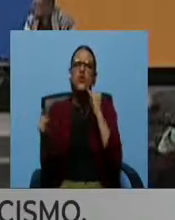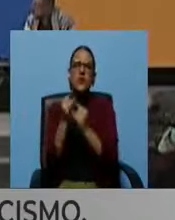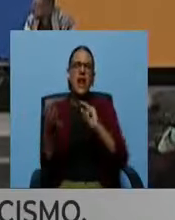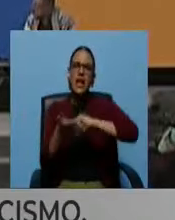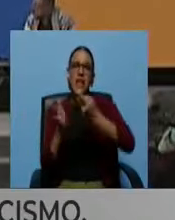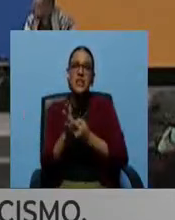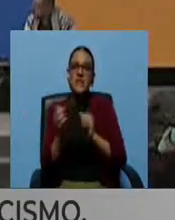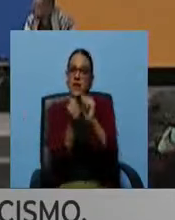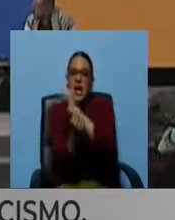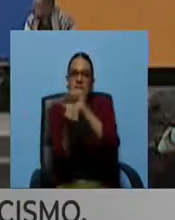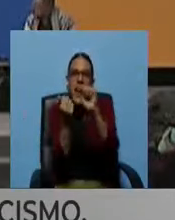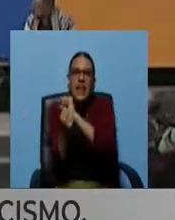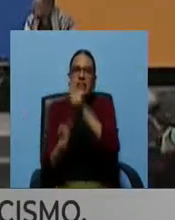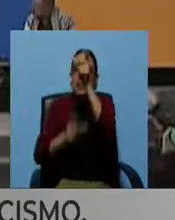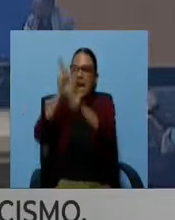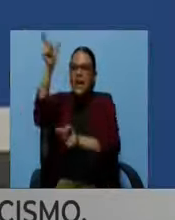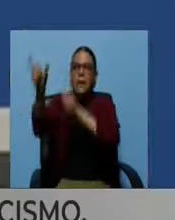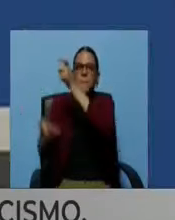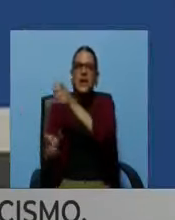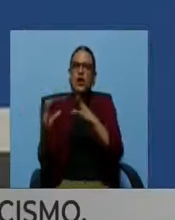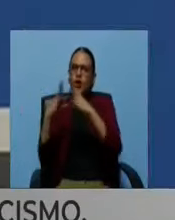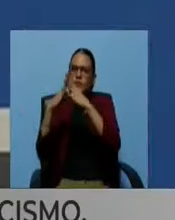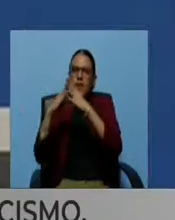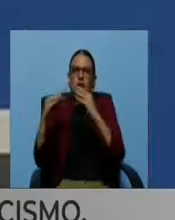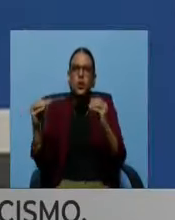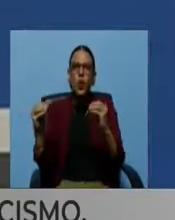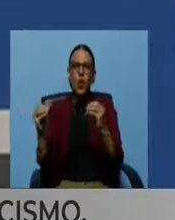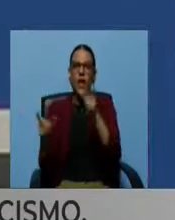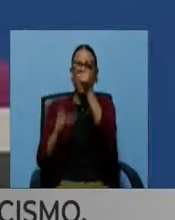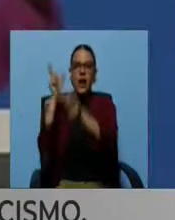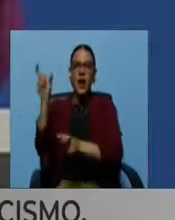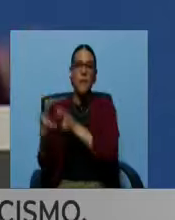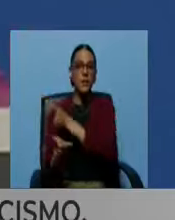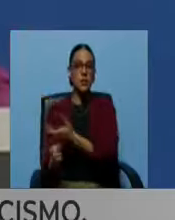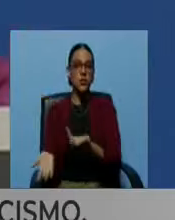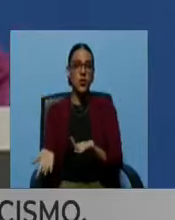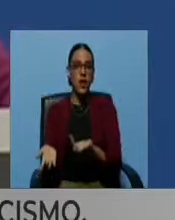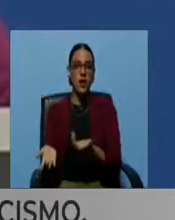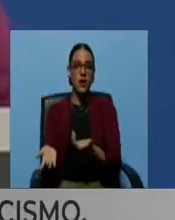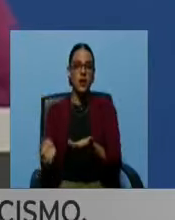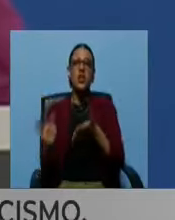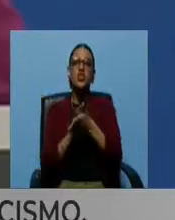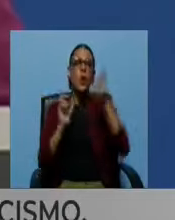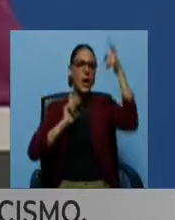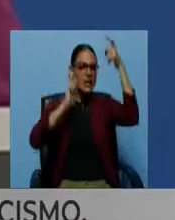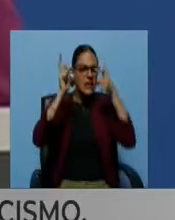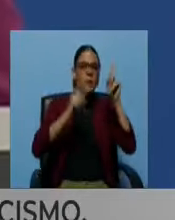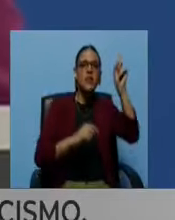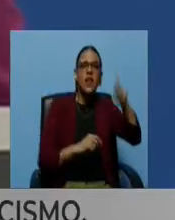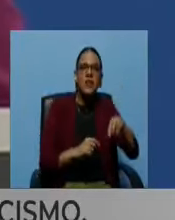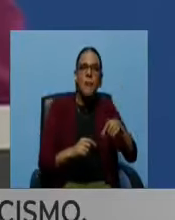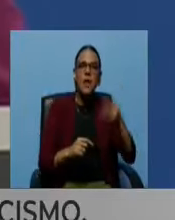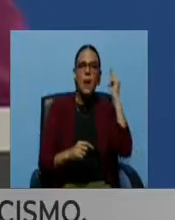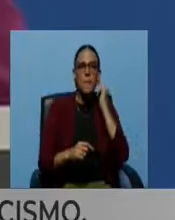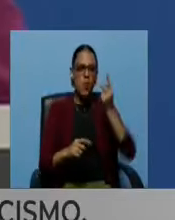el exterminio y el aniquilamiento de los chavistas, de los